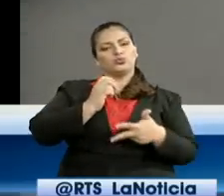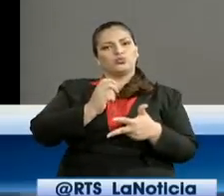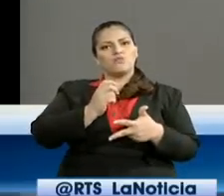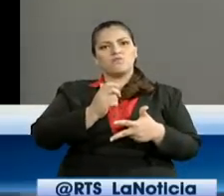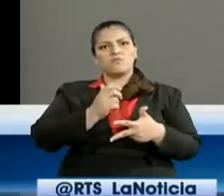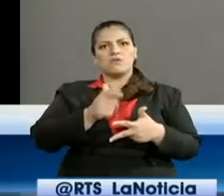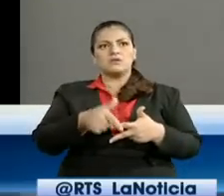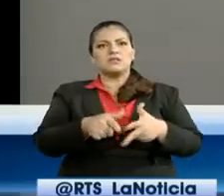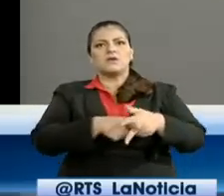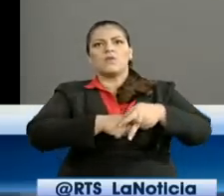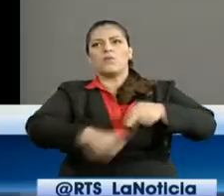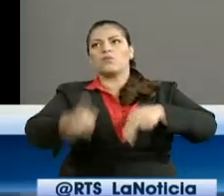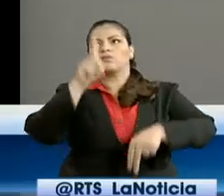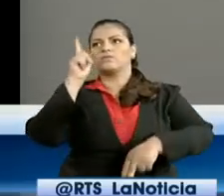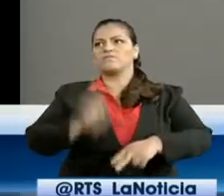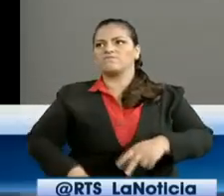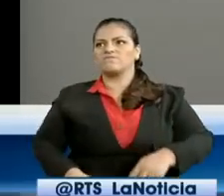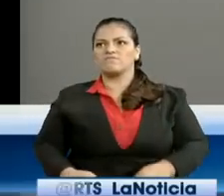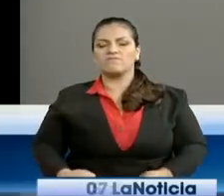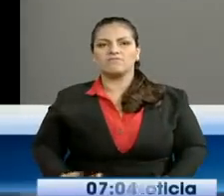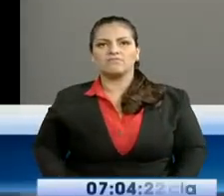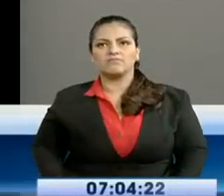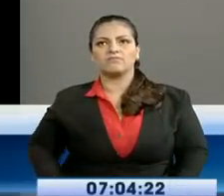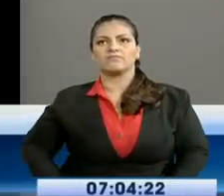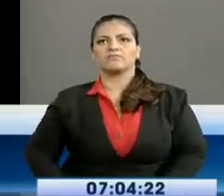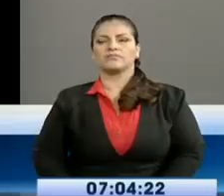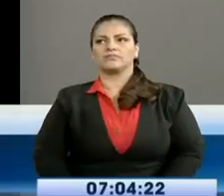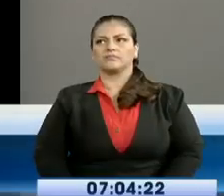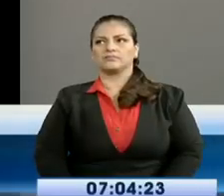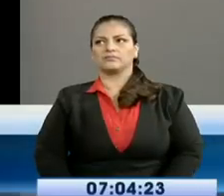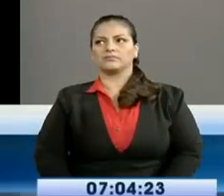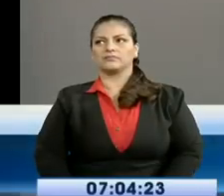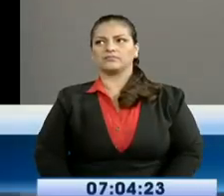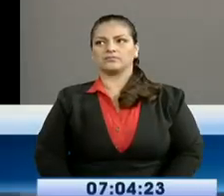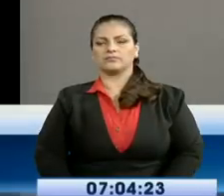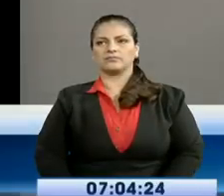puede cumplir su cometido. Que era darse a la fuga. Ah, exactamente. Ajá.